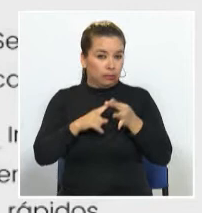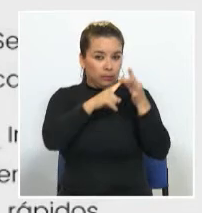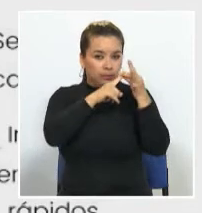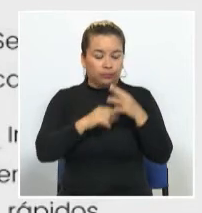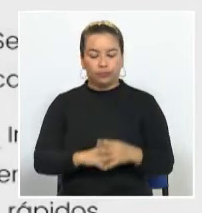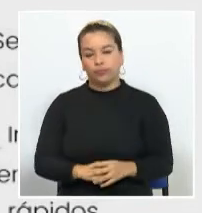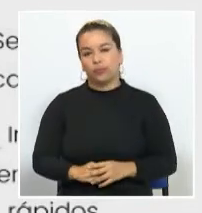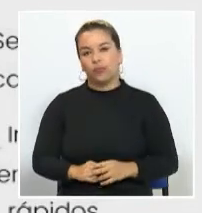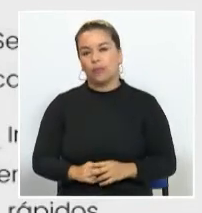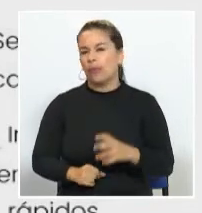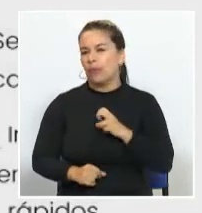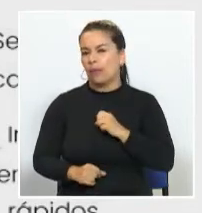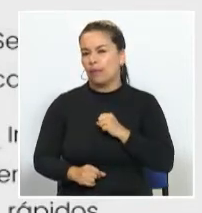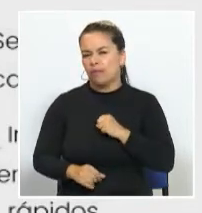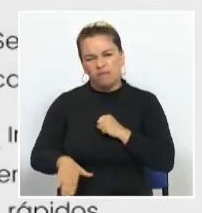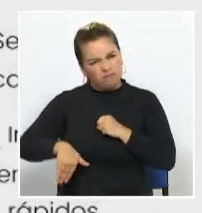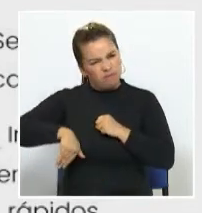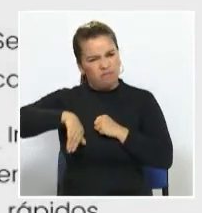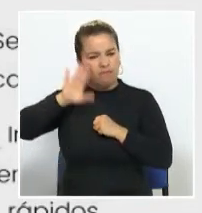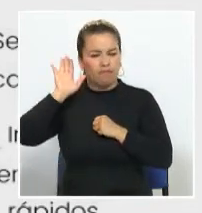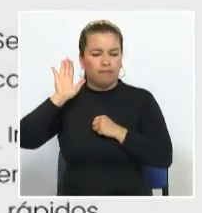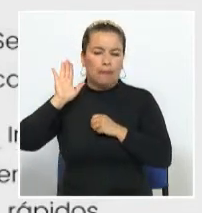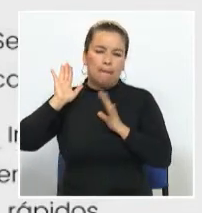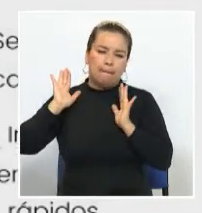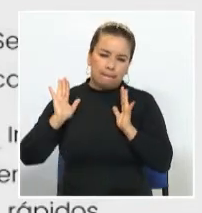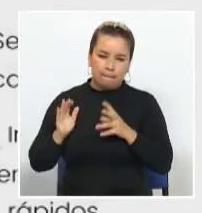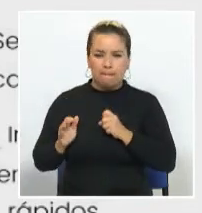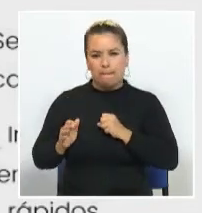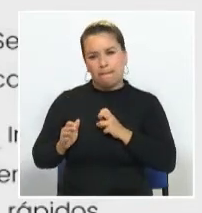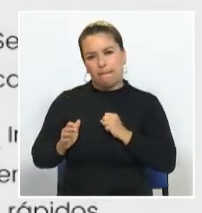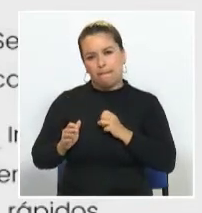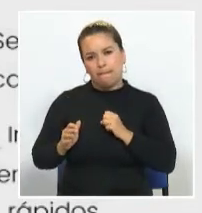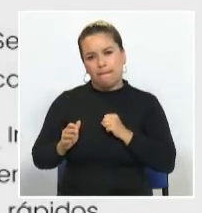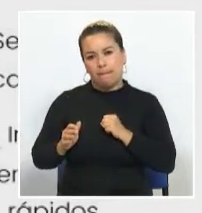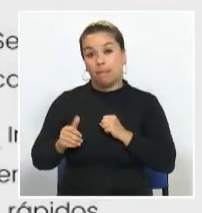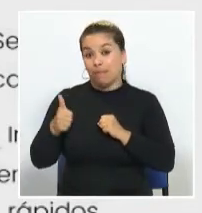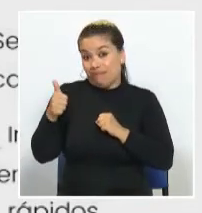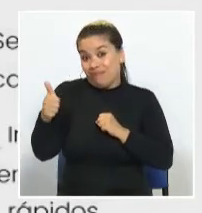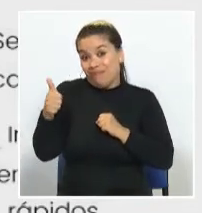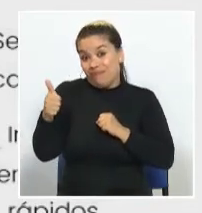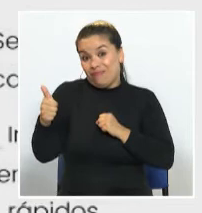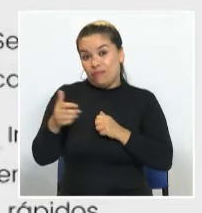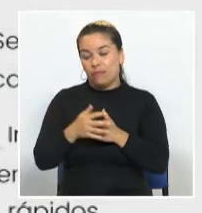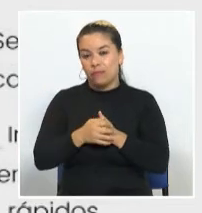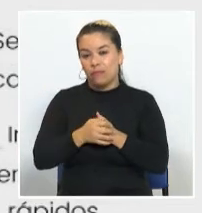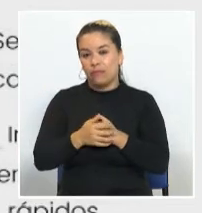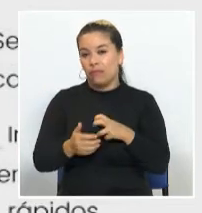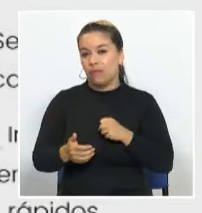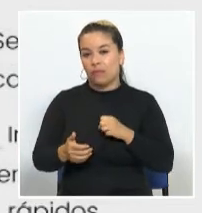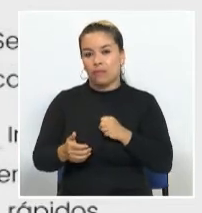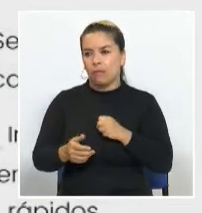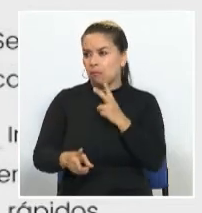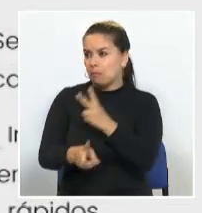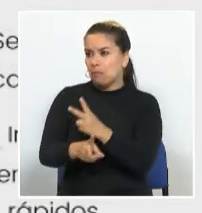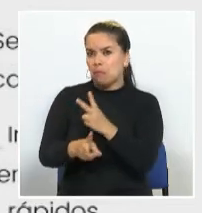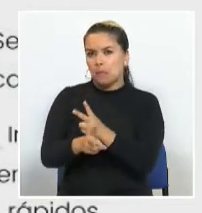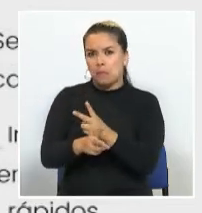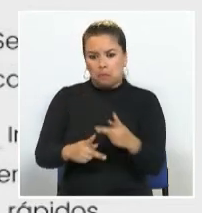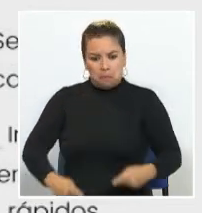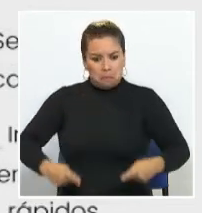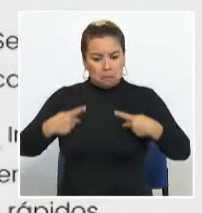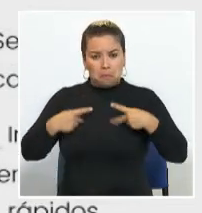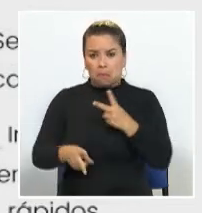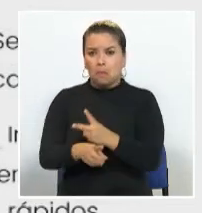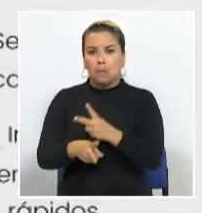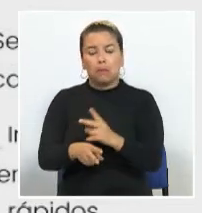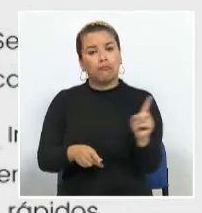arritmias, afortunadamente, hacen parte de las arritmias benignas, es decir, arritmias que no ponen en riesgo nuestra vida, que